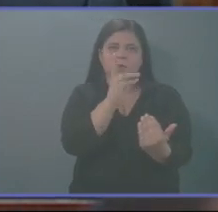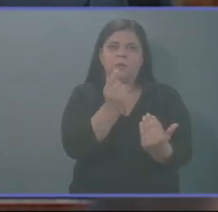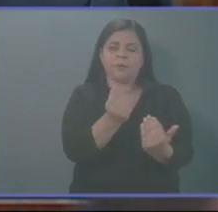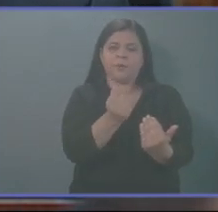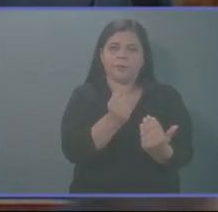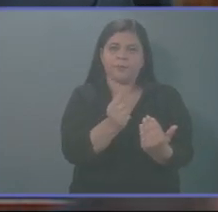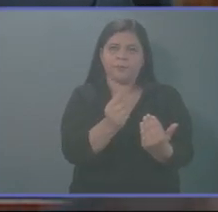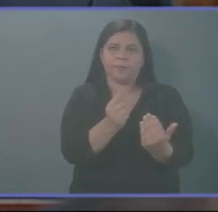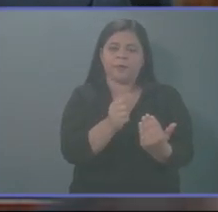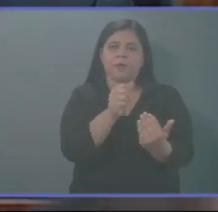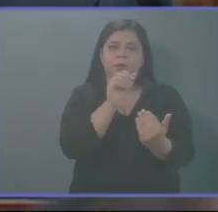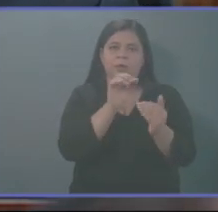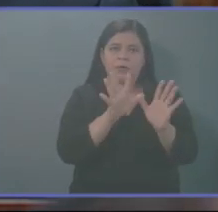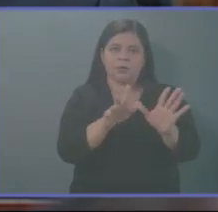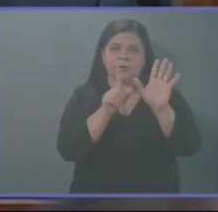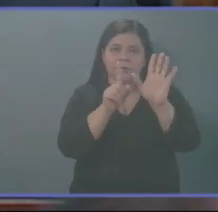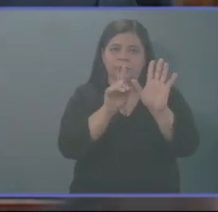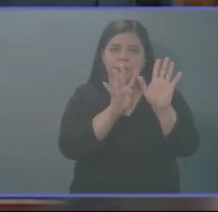Número